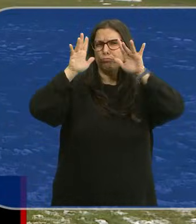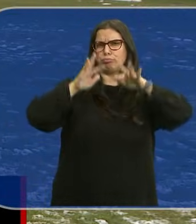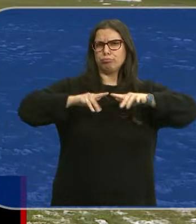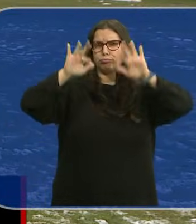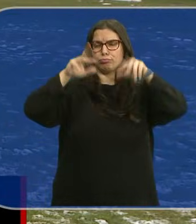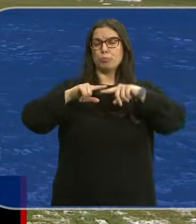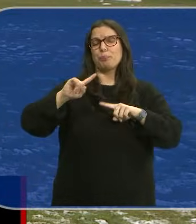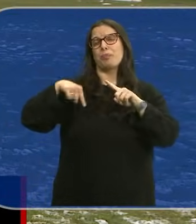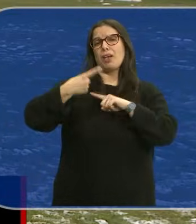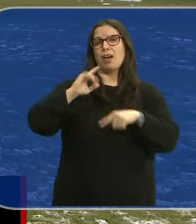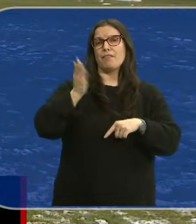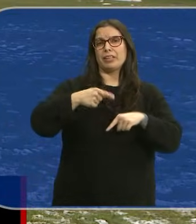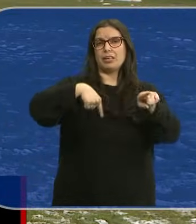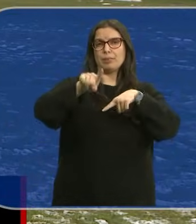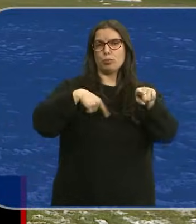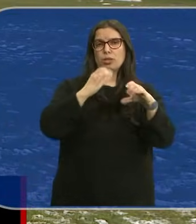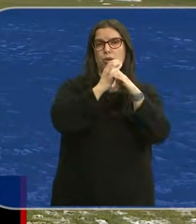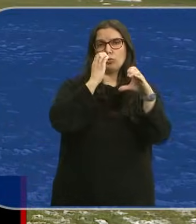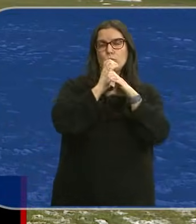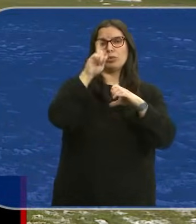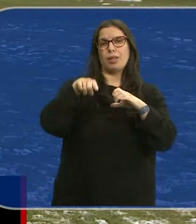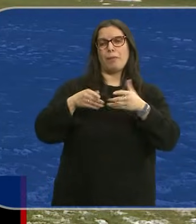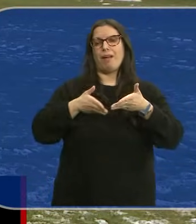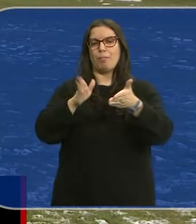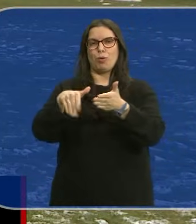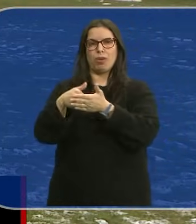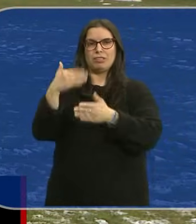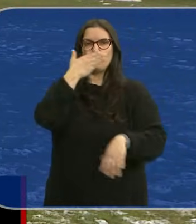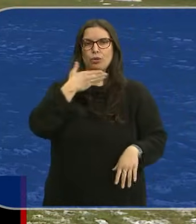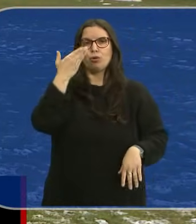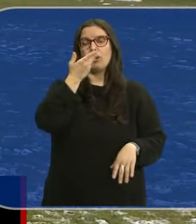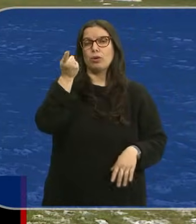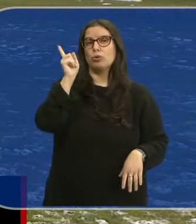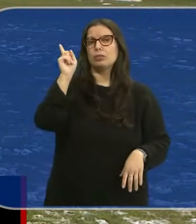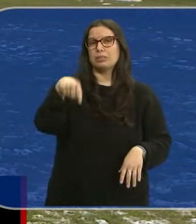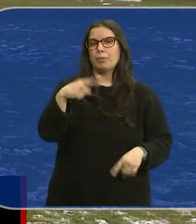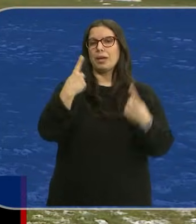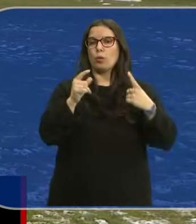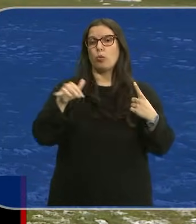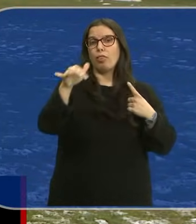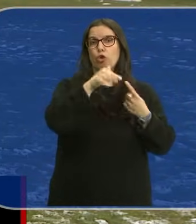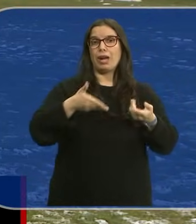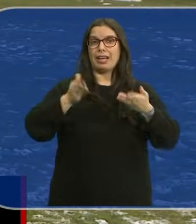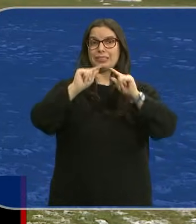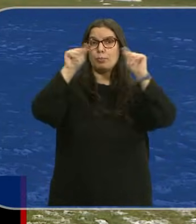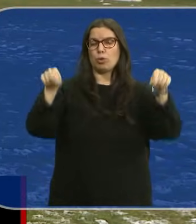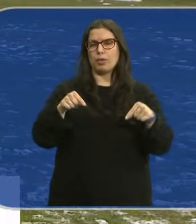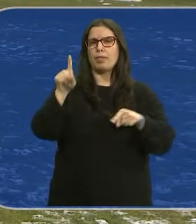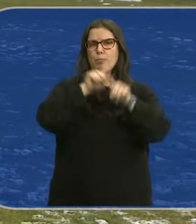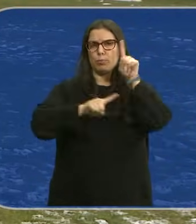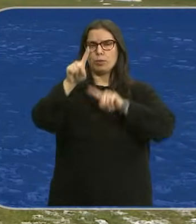todo el transporte urbano y también a esas rutas escolares. Además, han condicionado numerosos puntos de las carreteras